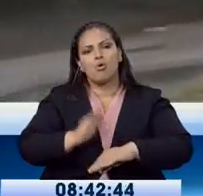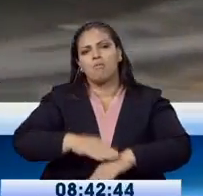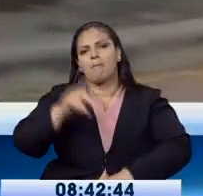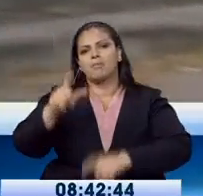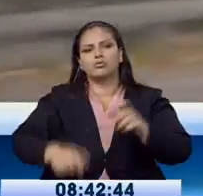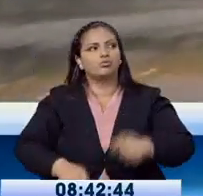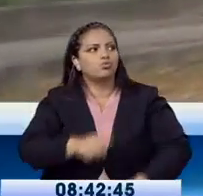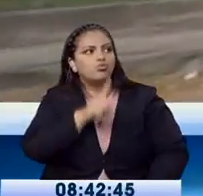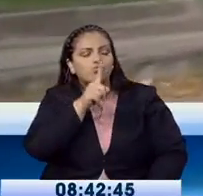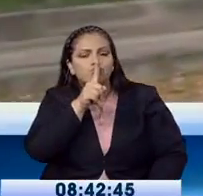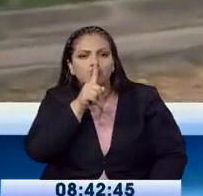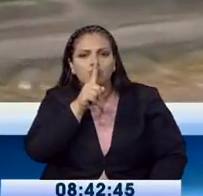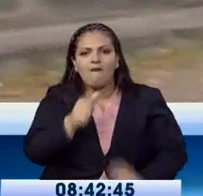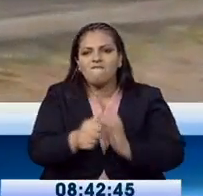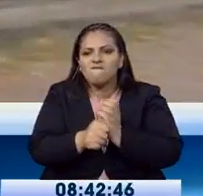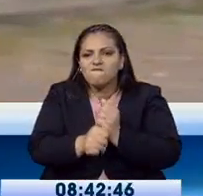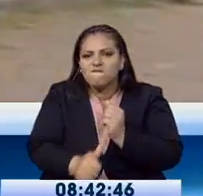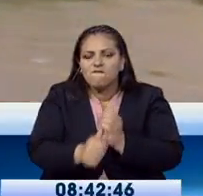sector